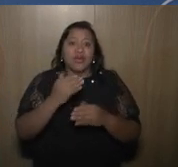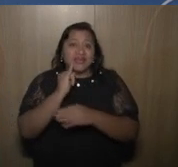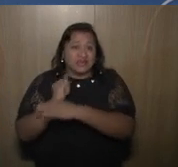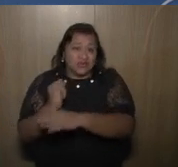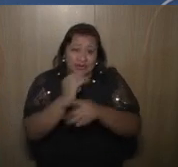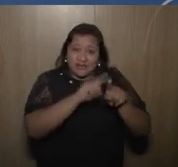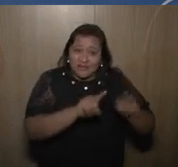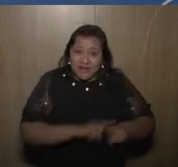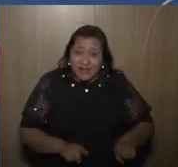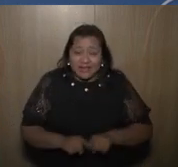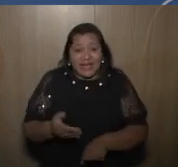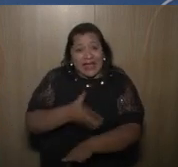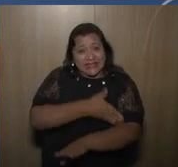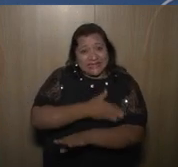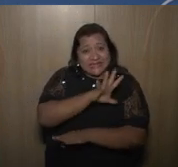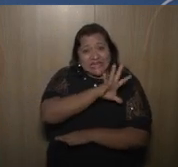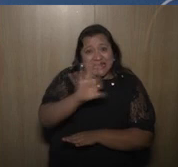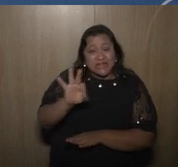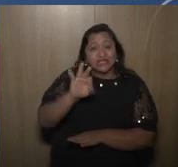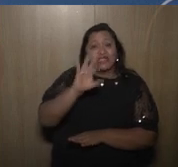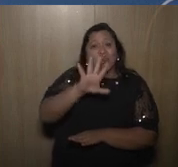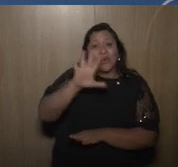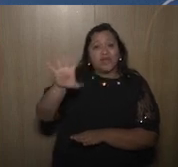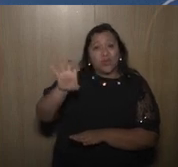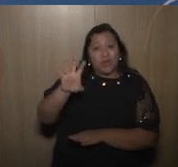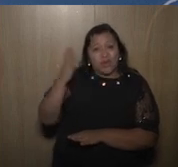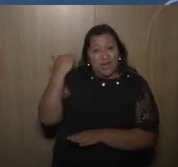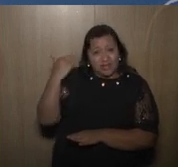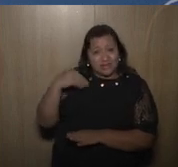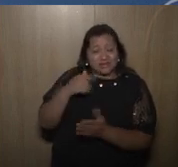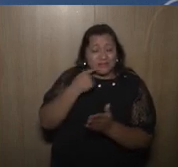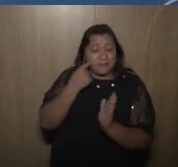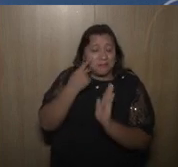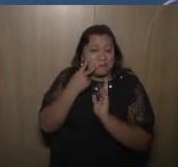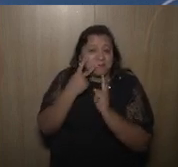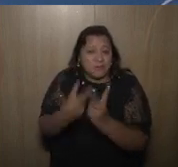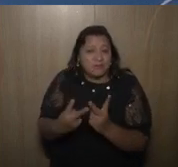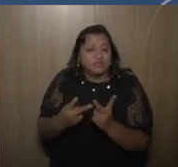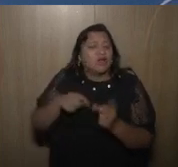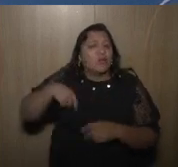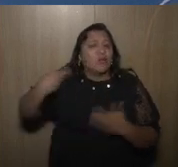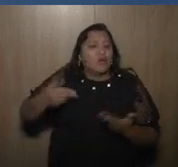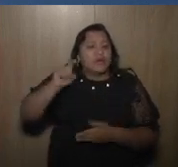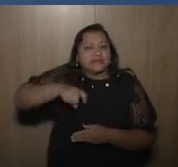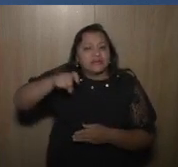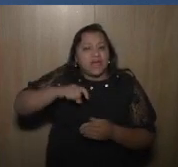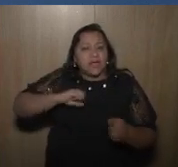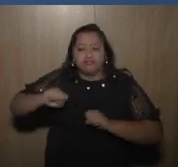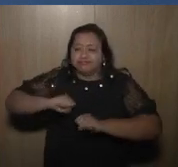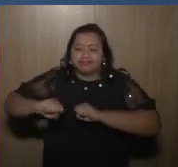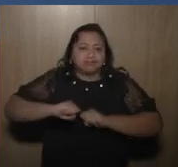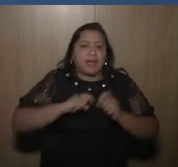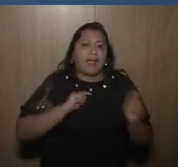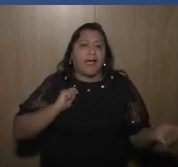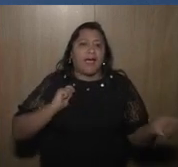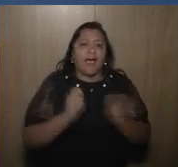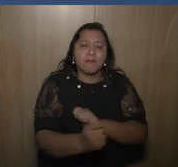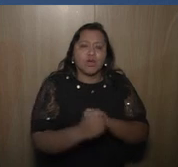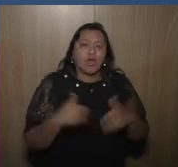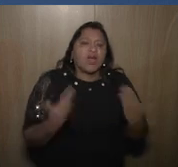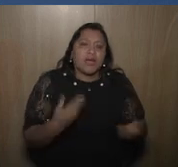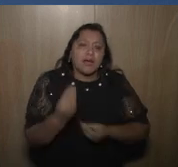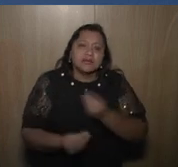como lo decían en los 559 que vimos en el Mentimeter, la necesidad de gestionar ese cambio. ¿Qué vamos a hacer